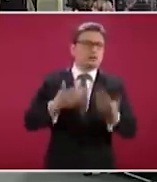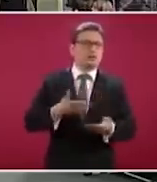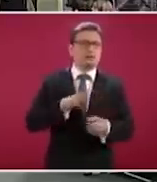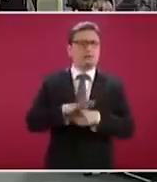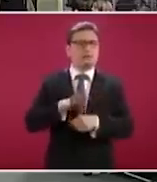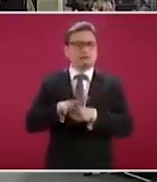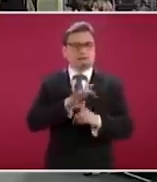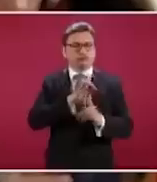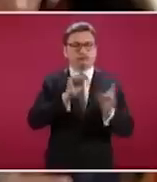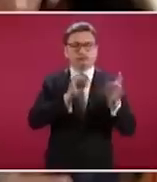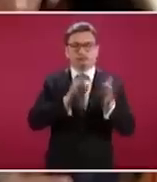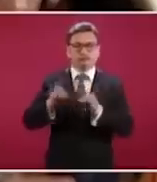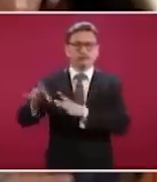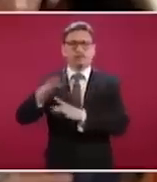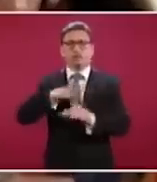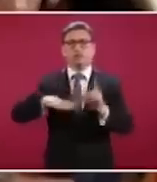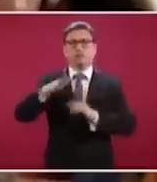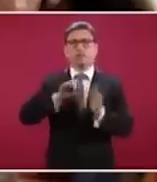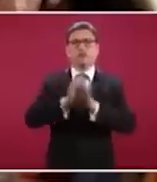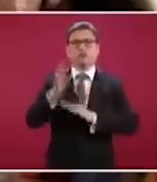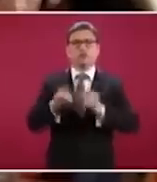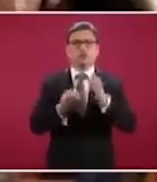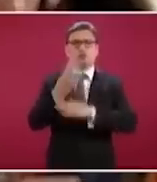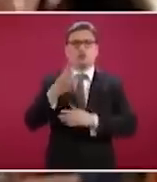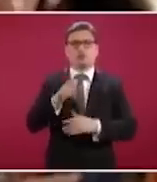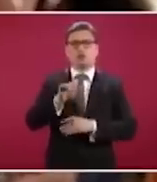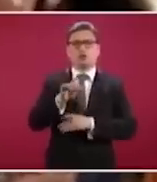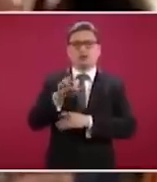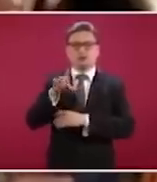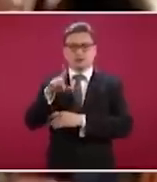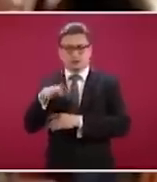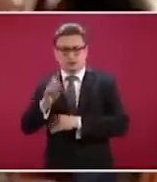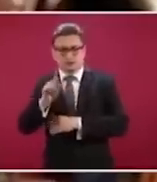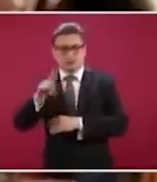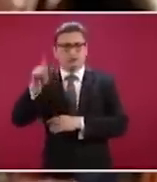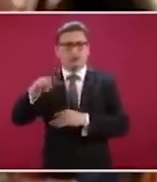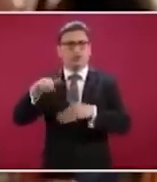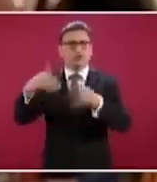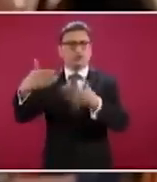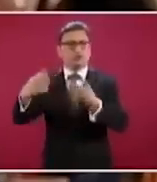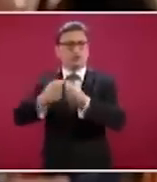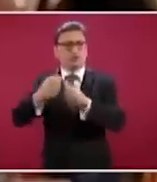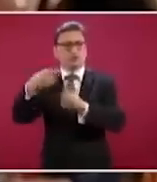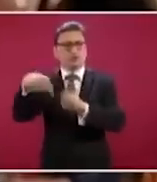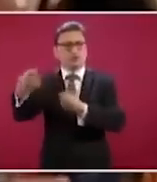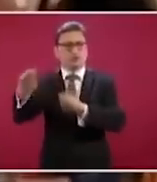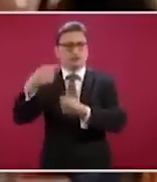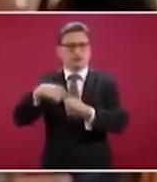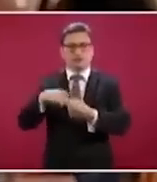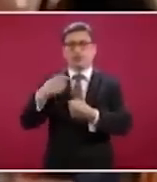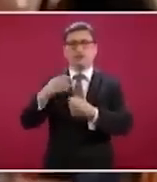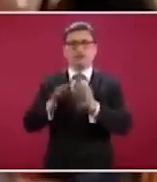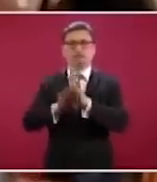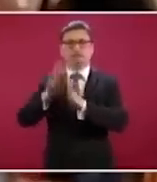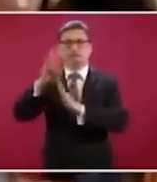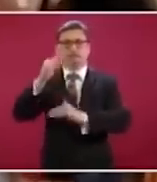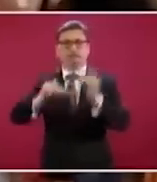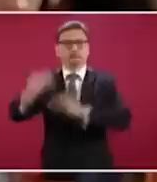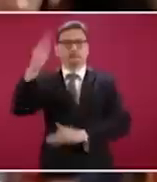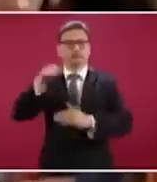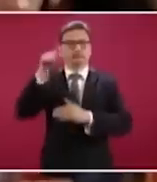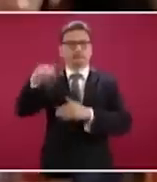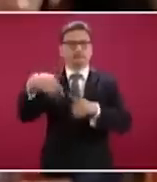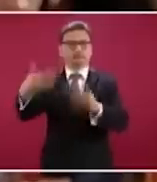situación de que, por ejemplo, en Nuevo Laredo, hay 2,000 bodegas al otro lado, el más promisorio crecimiento económico junto con Las Vegas de